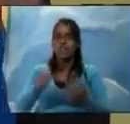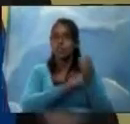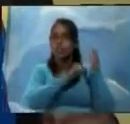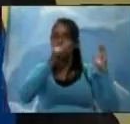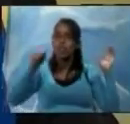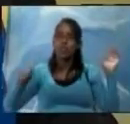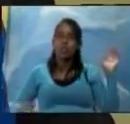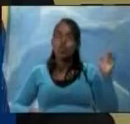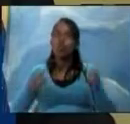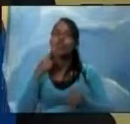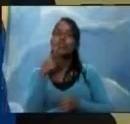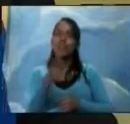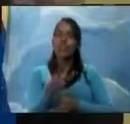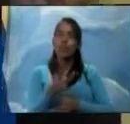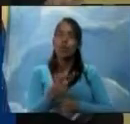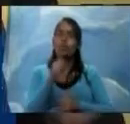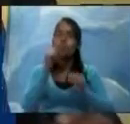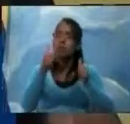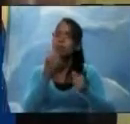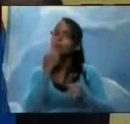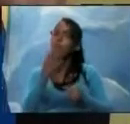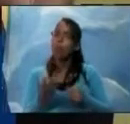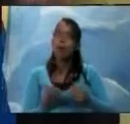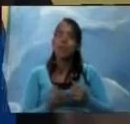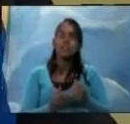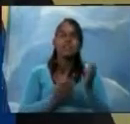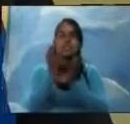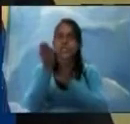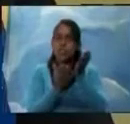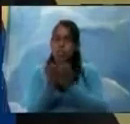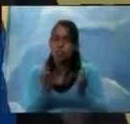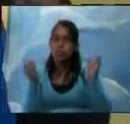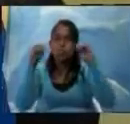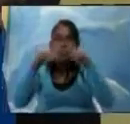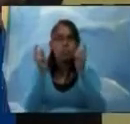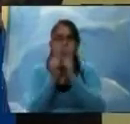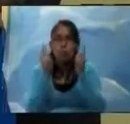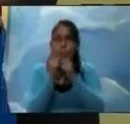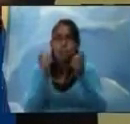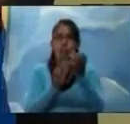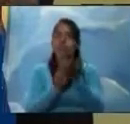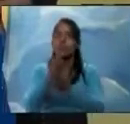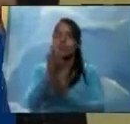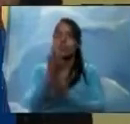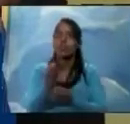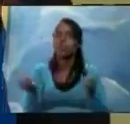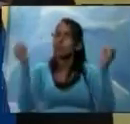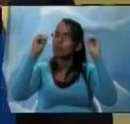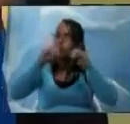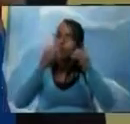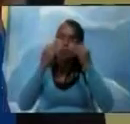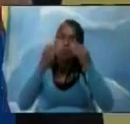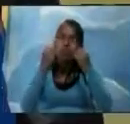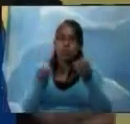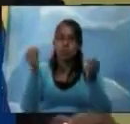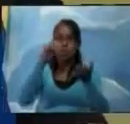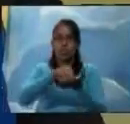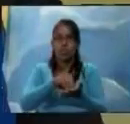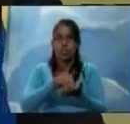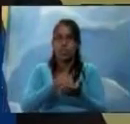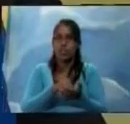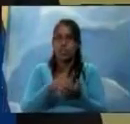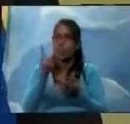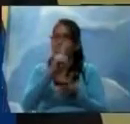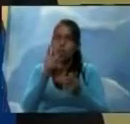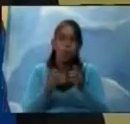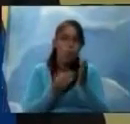Señor dijo, bien, buen siervo y fiel, sobre poco ha sido fiel. El que no es fiel sobre poco no